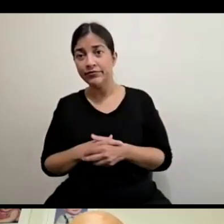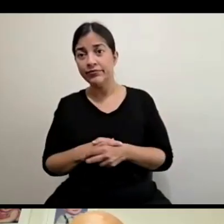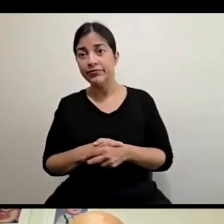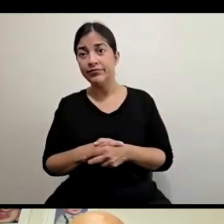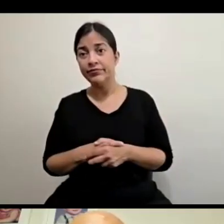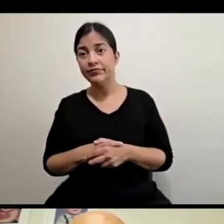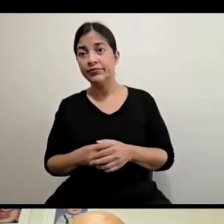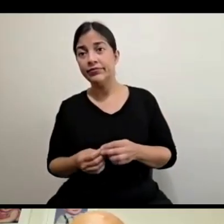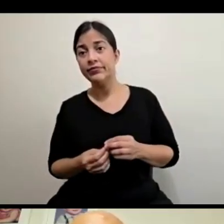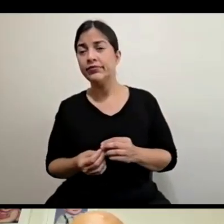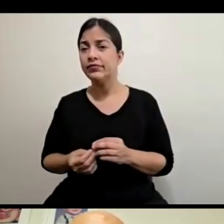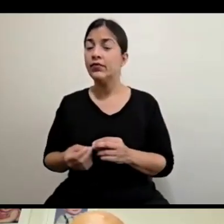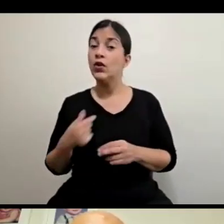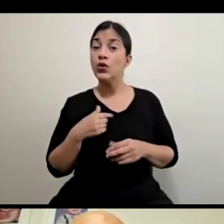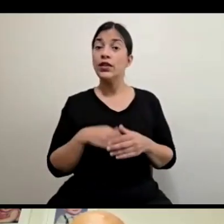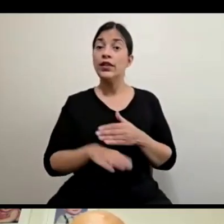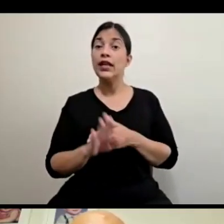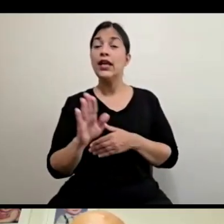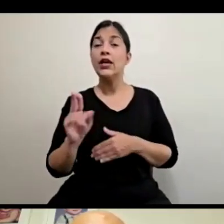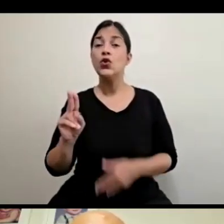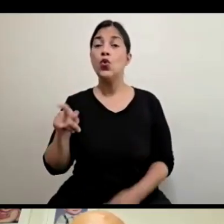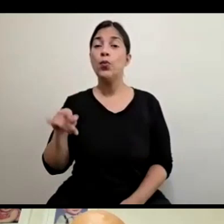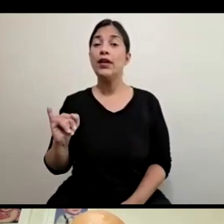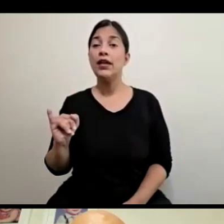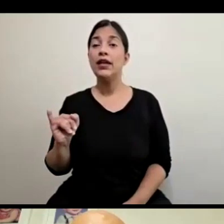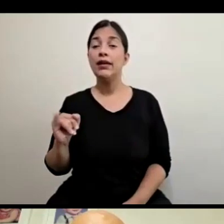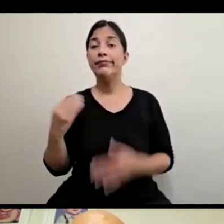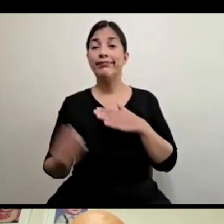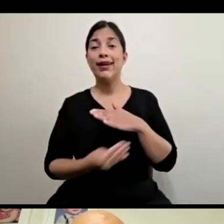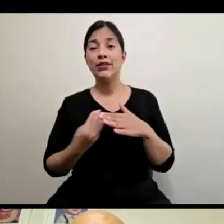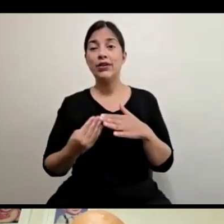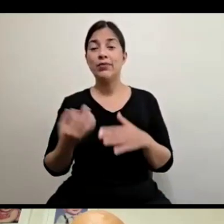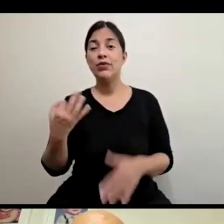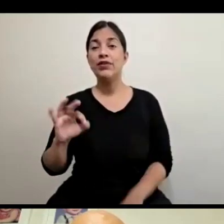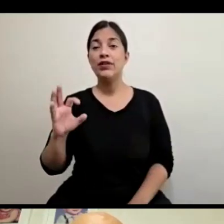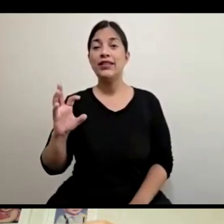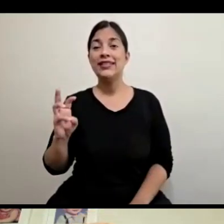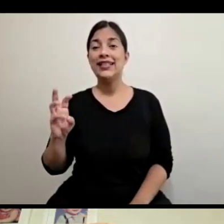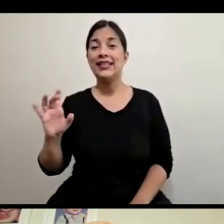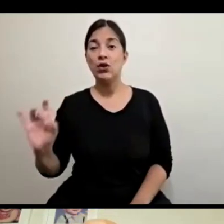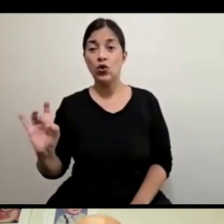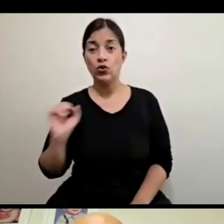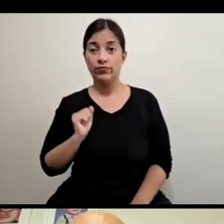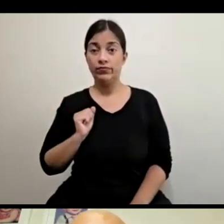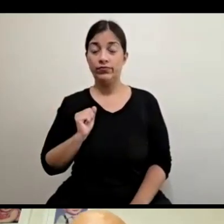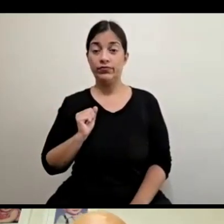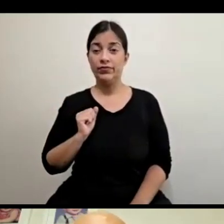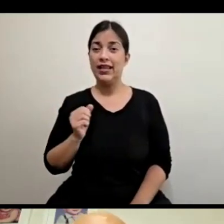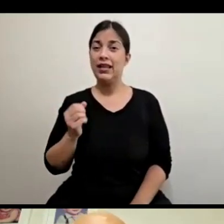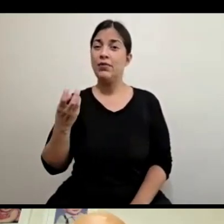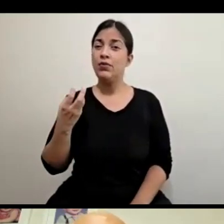empezaste? Yo entré a la UPI al básico en el 68 y en el 69